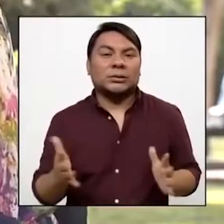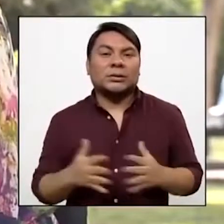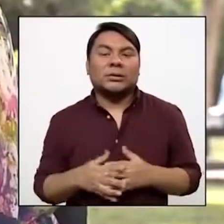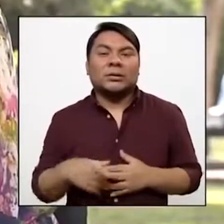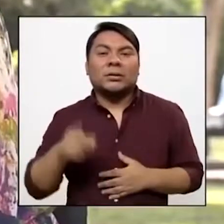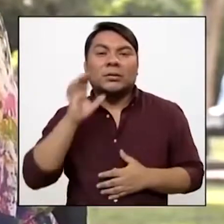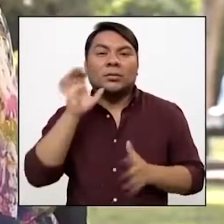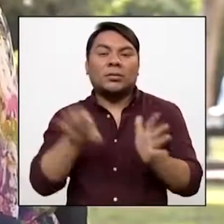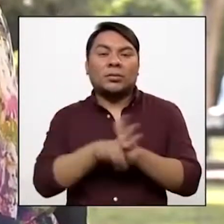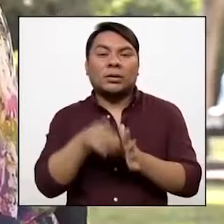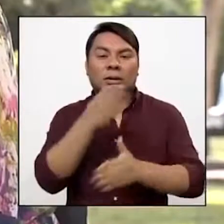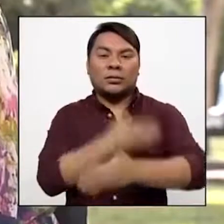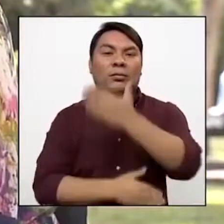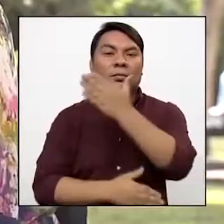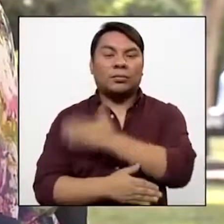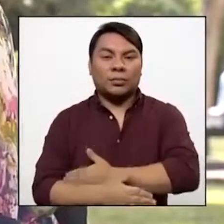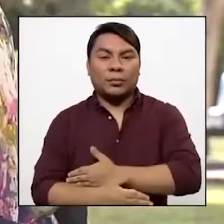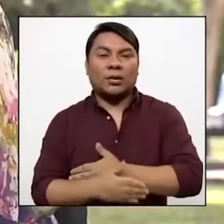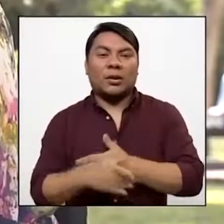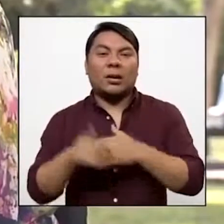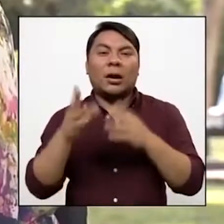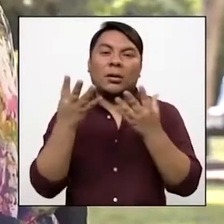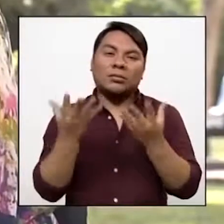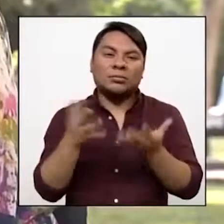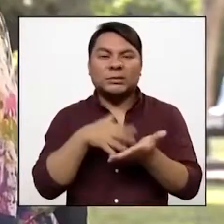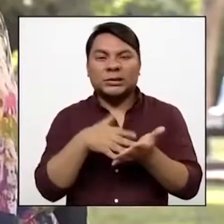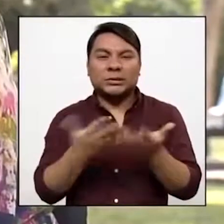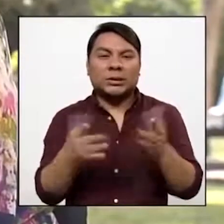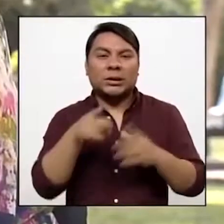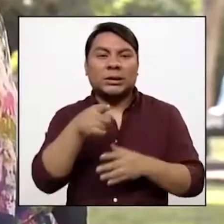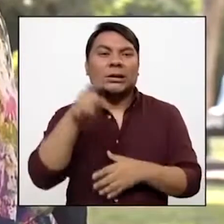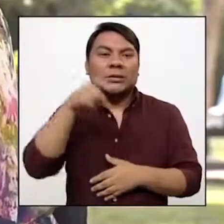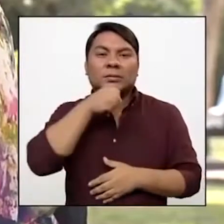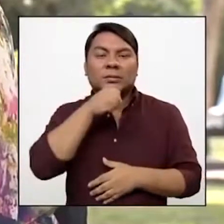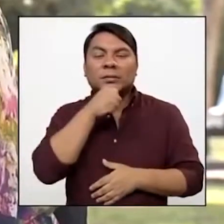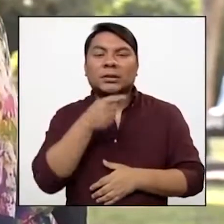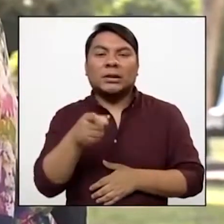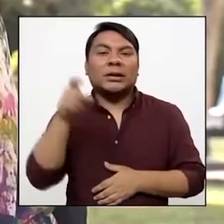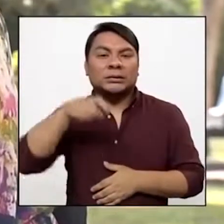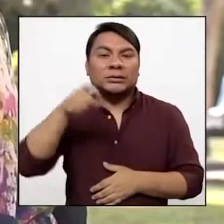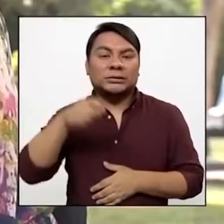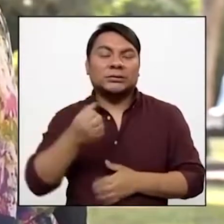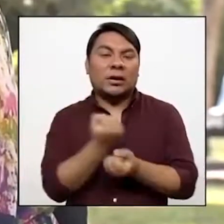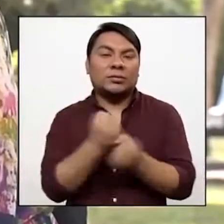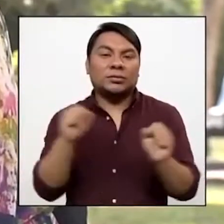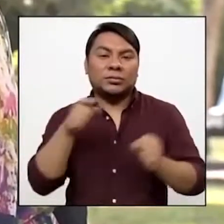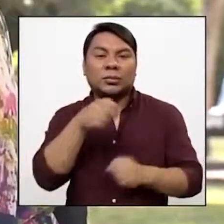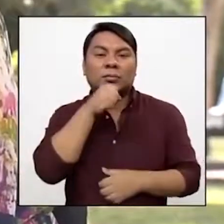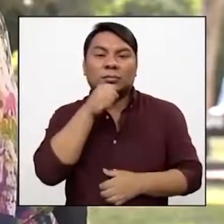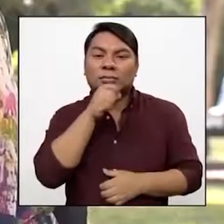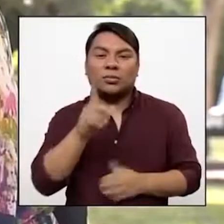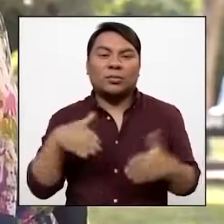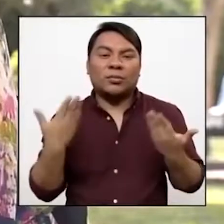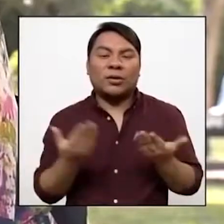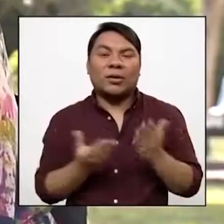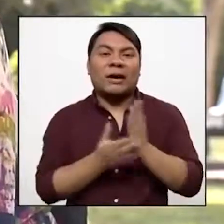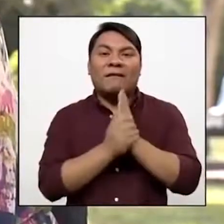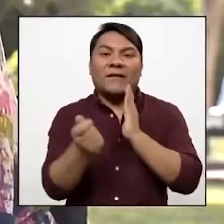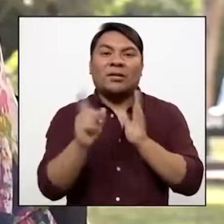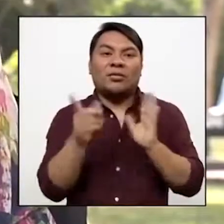en un tipo de discapacidad y necesita auxilio y a veces ellos ya por la edad no tienen la facilidad de